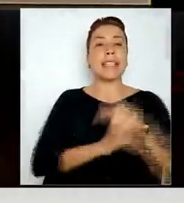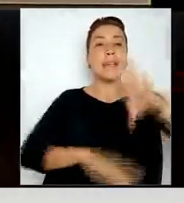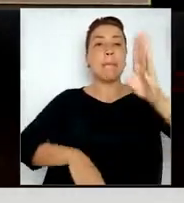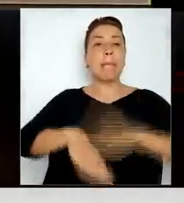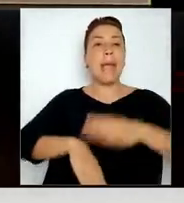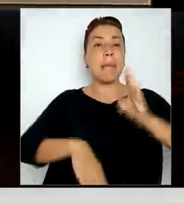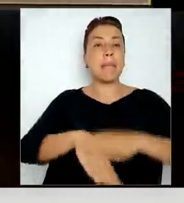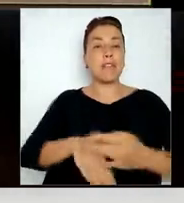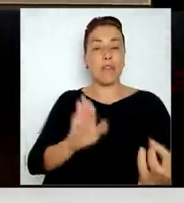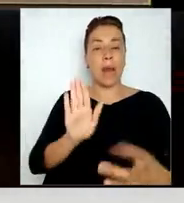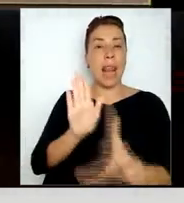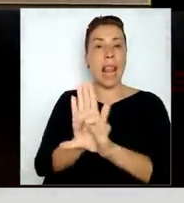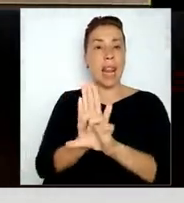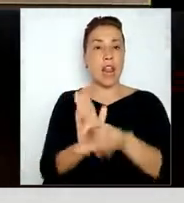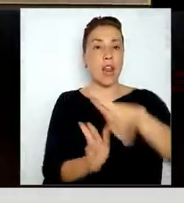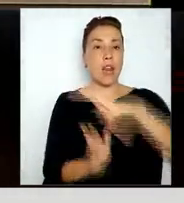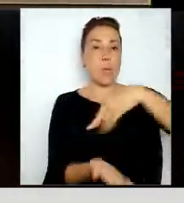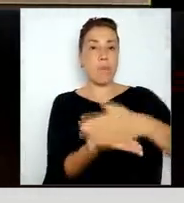presidente